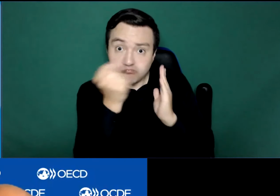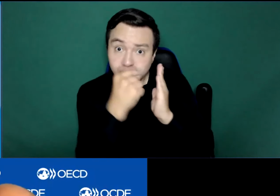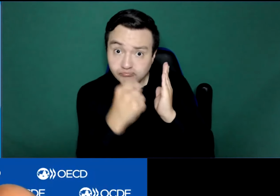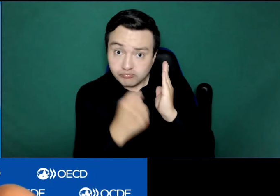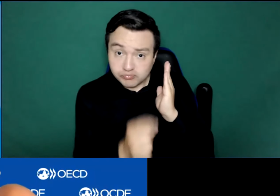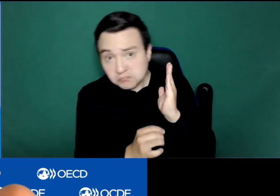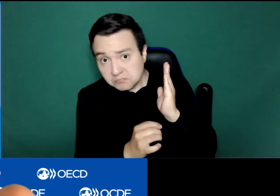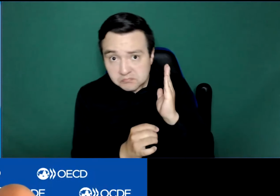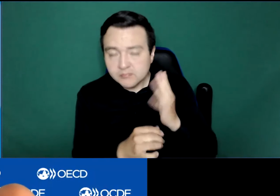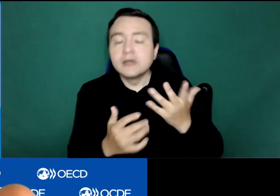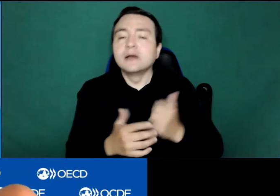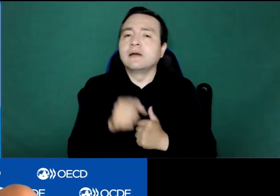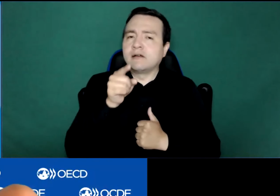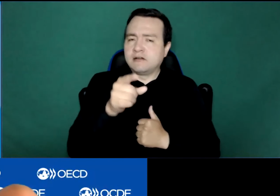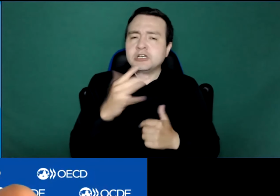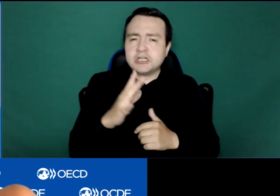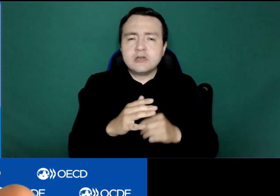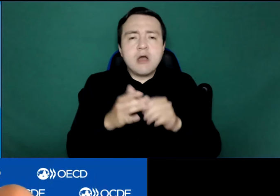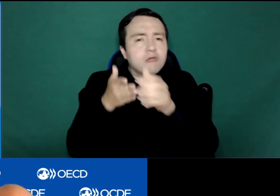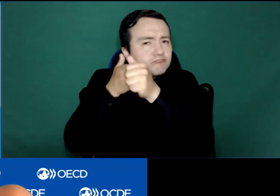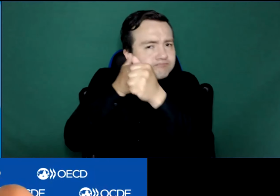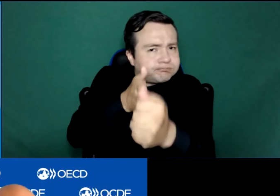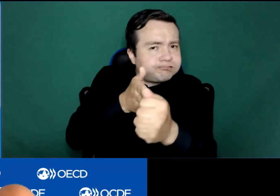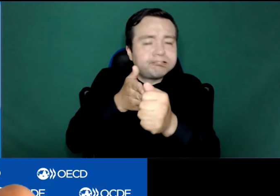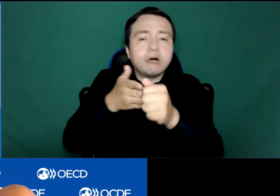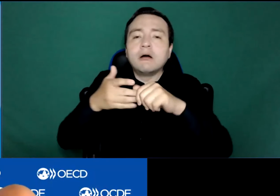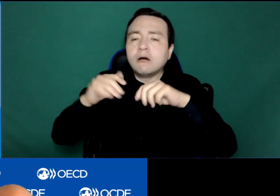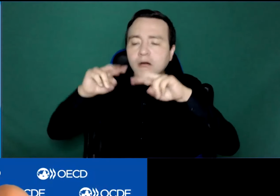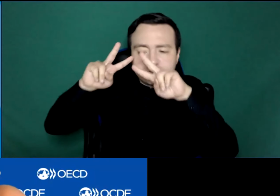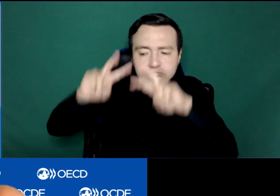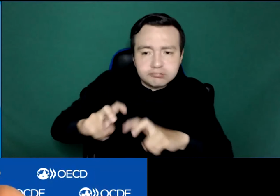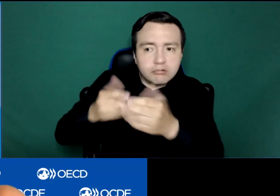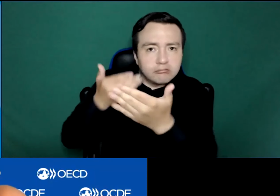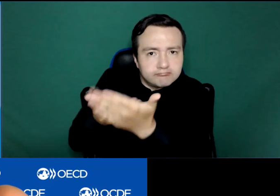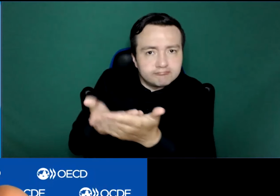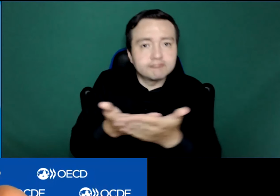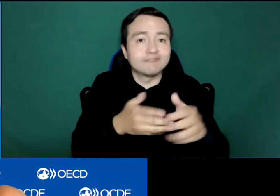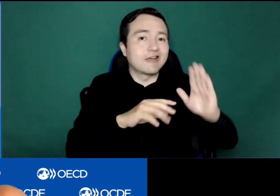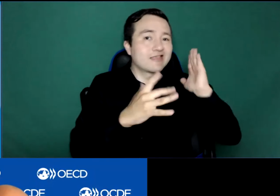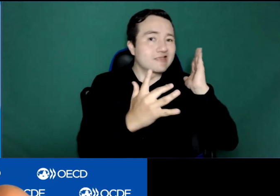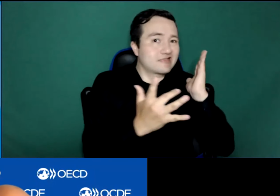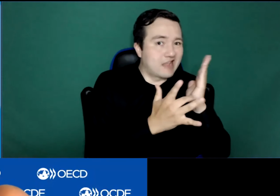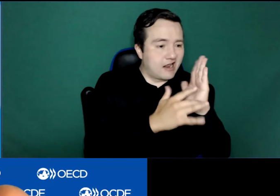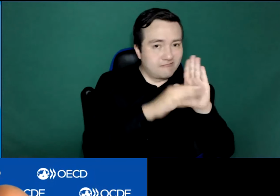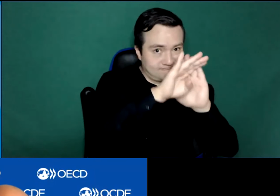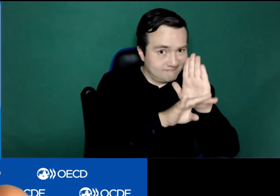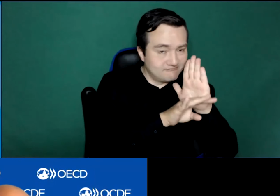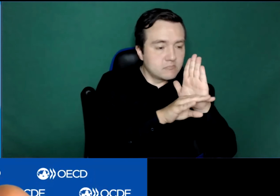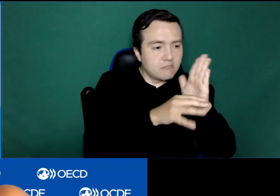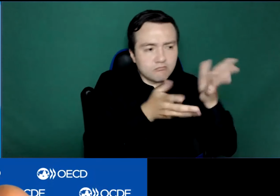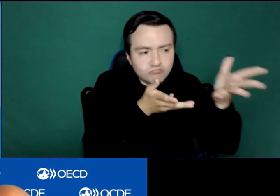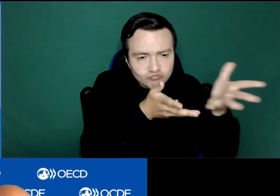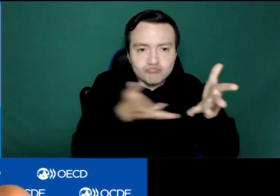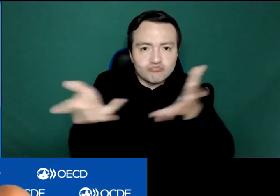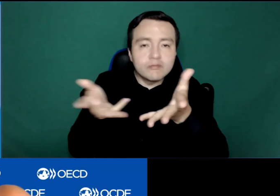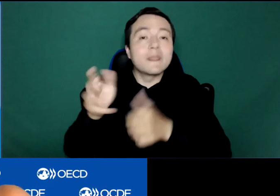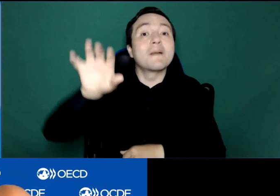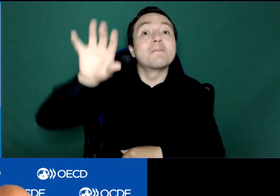brindarle orientación científica y técnica a distintos países. Ha publicado artículos